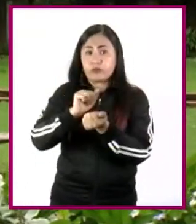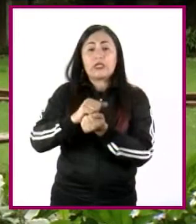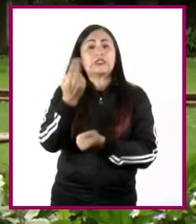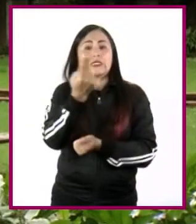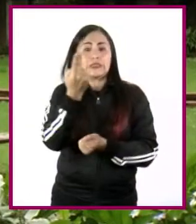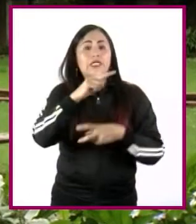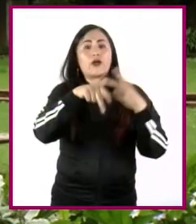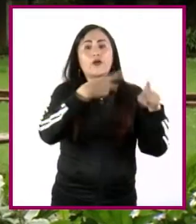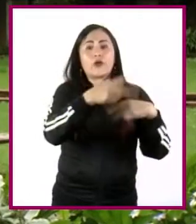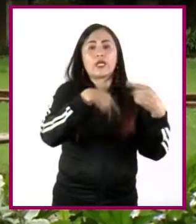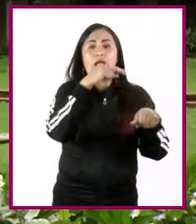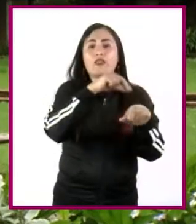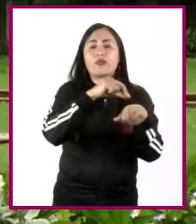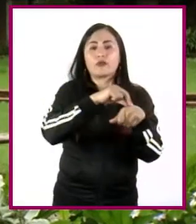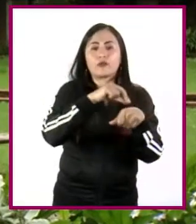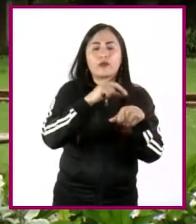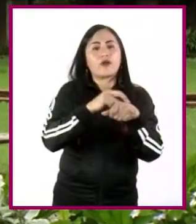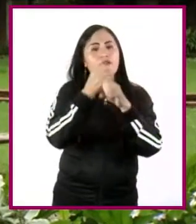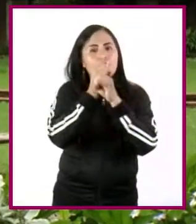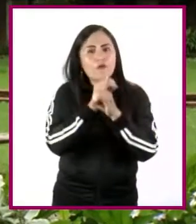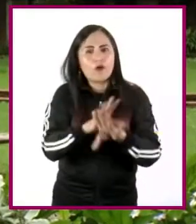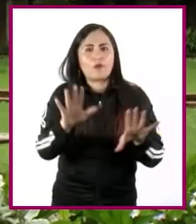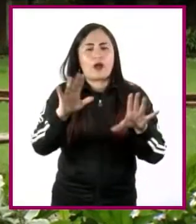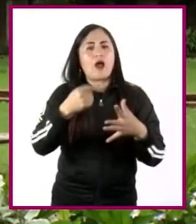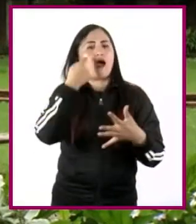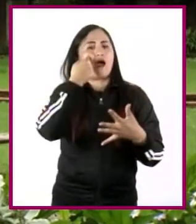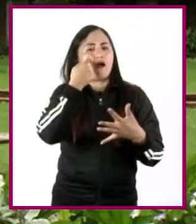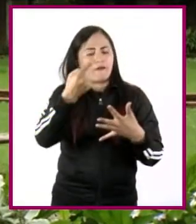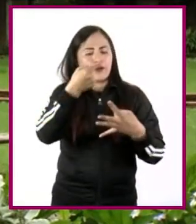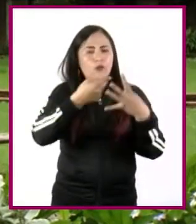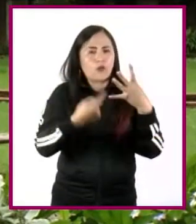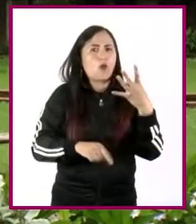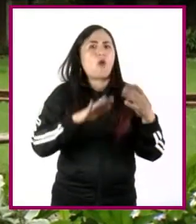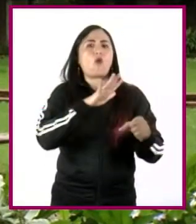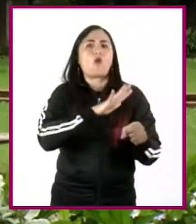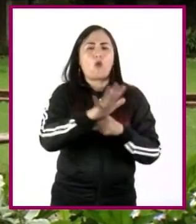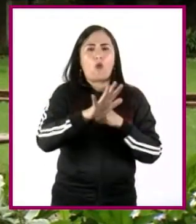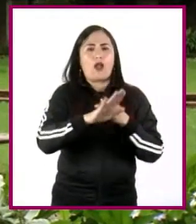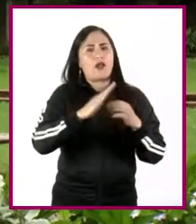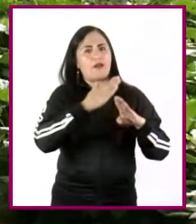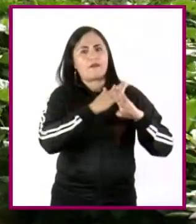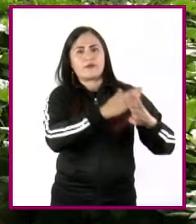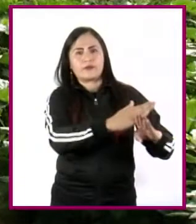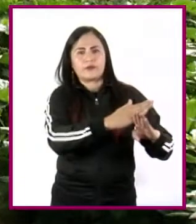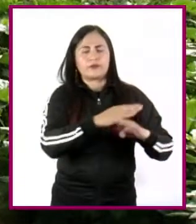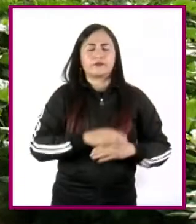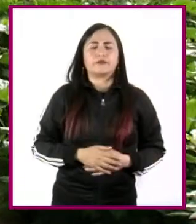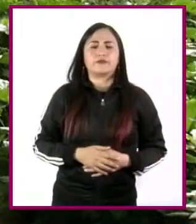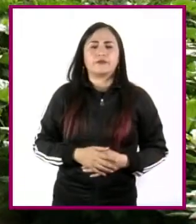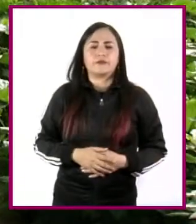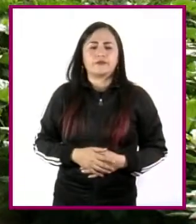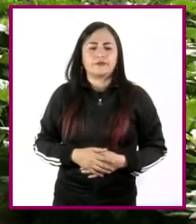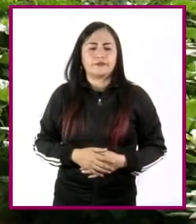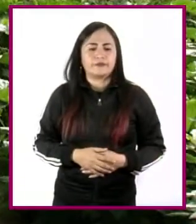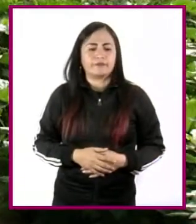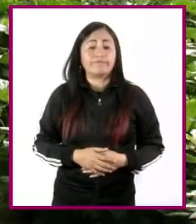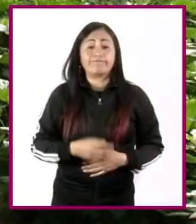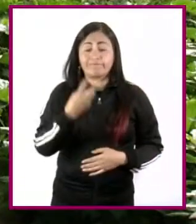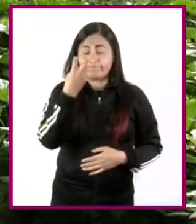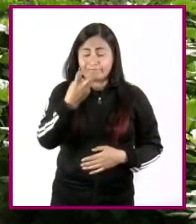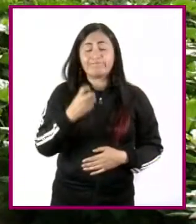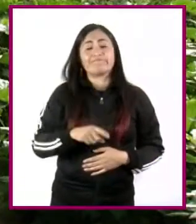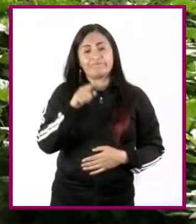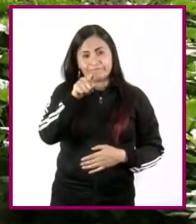para informarse y obtener el método anticonceptivo más adecuado según sea su caso. Esta es una buena manera